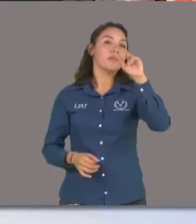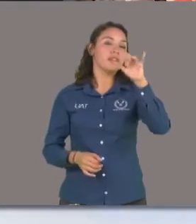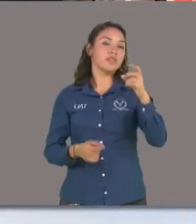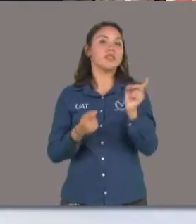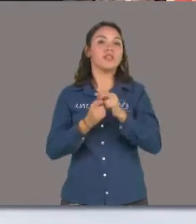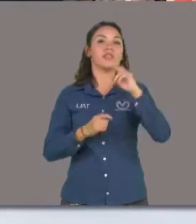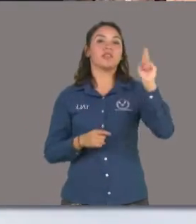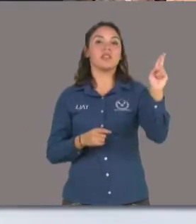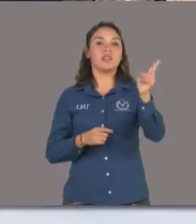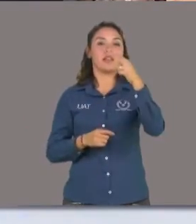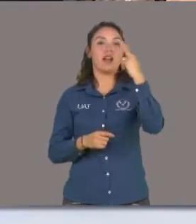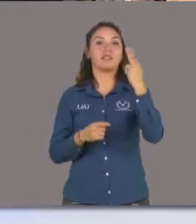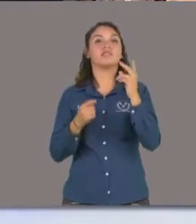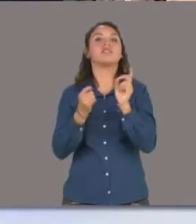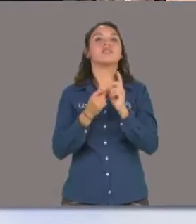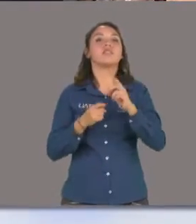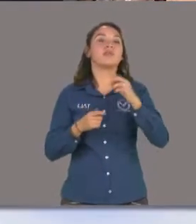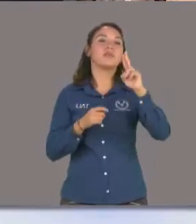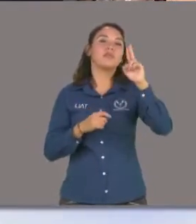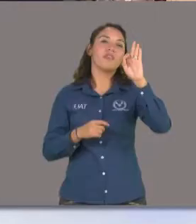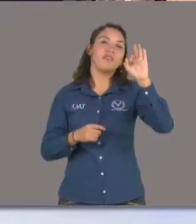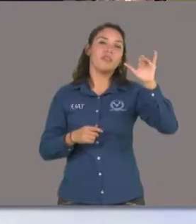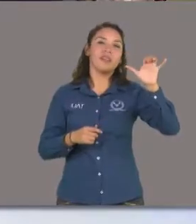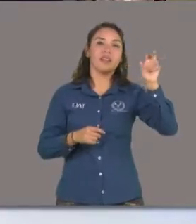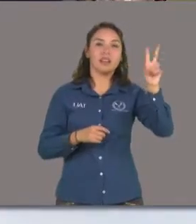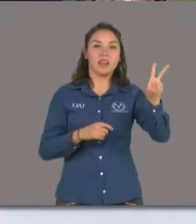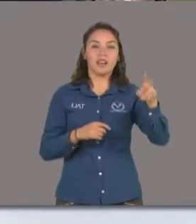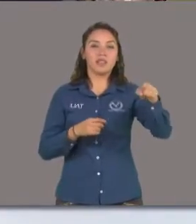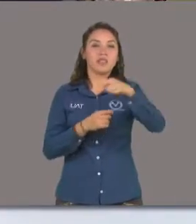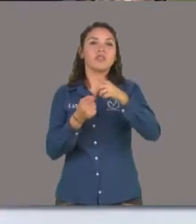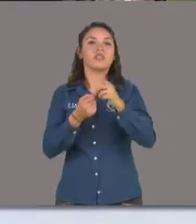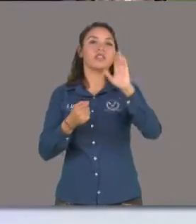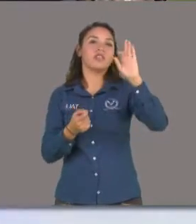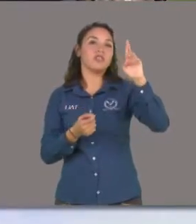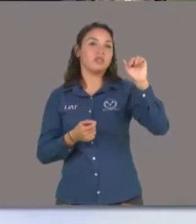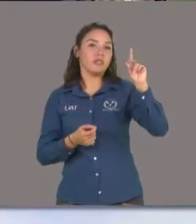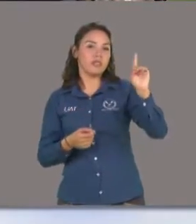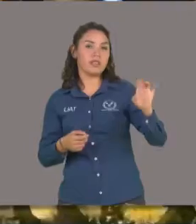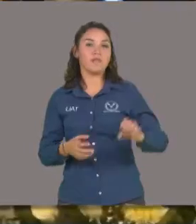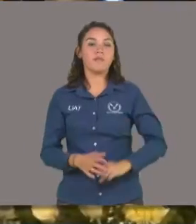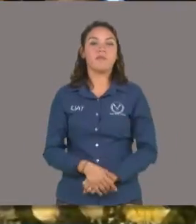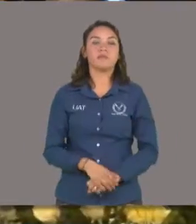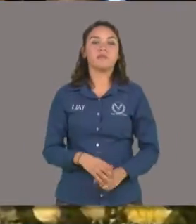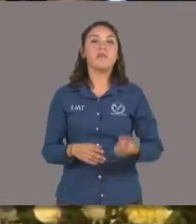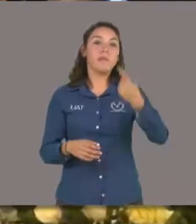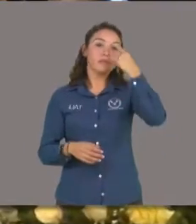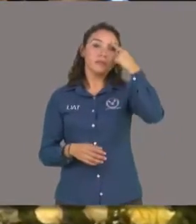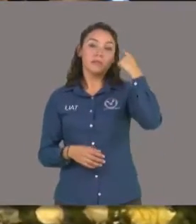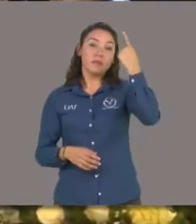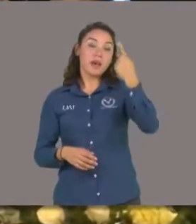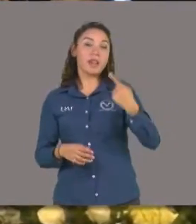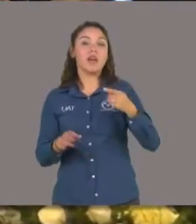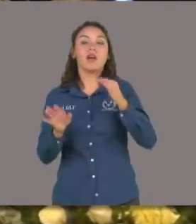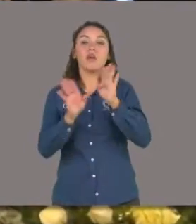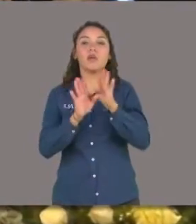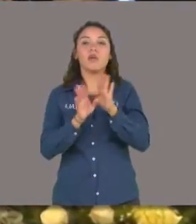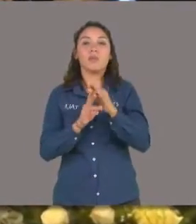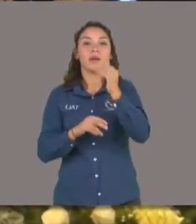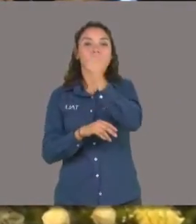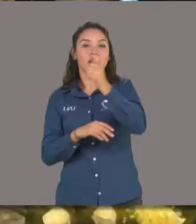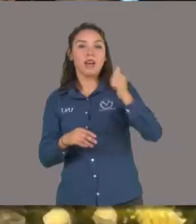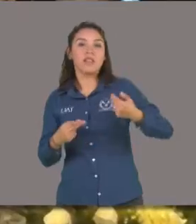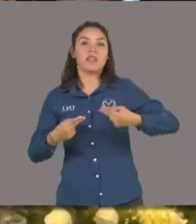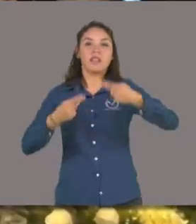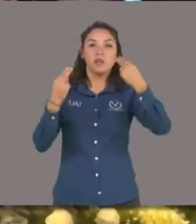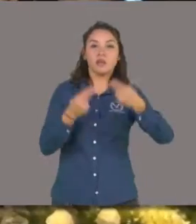Universidad Autónoma de Tamaulipas a través de la unidad académica multidisciplinaria Reynosa Rode. Con la participación de expertos del sector